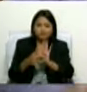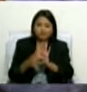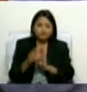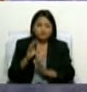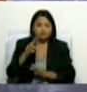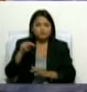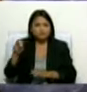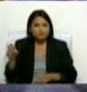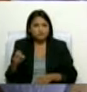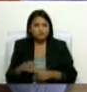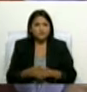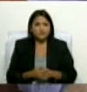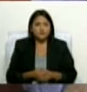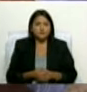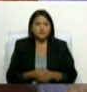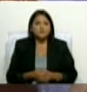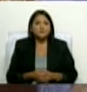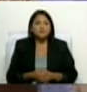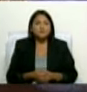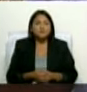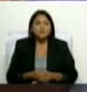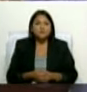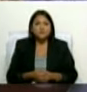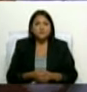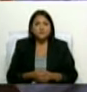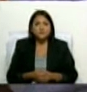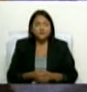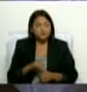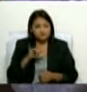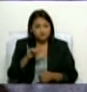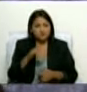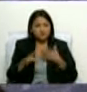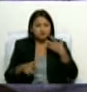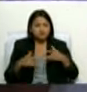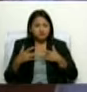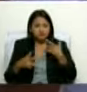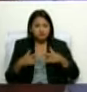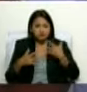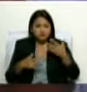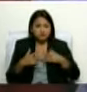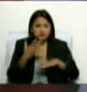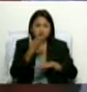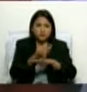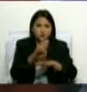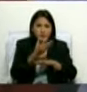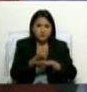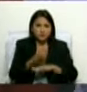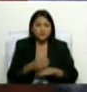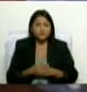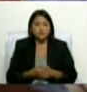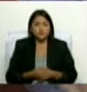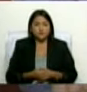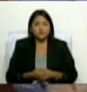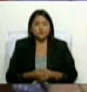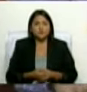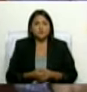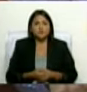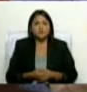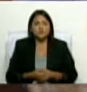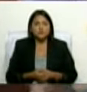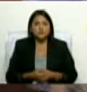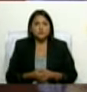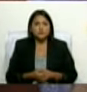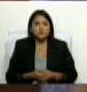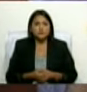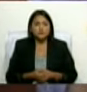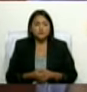Estamos en el acto de adhesión de los movimientos sociales, los partidos y sectores de en el Consejo Nacional Electoral de cara al referéndum consultivo